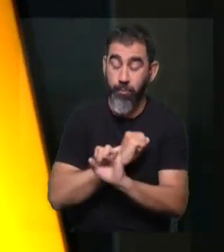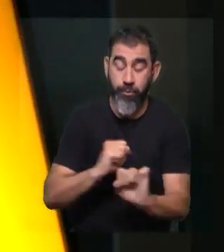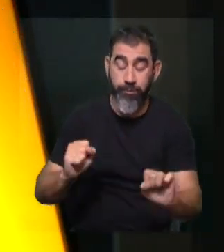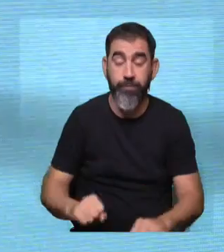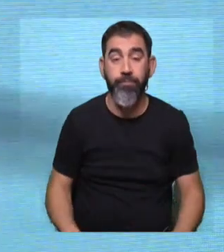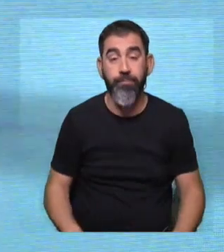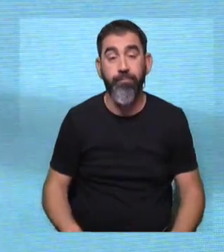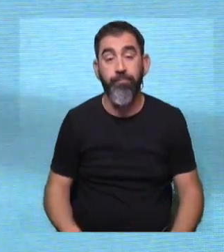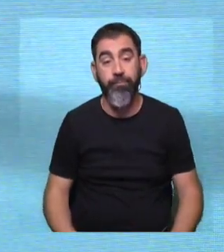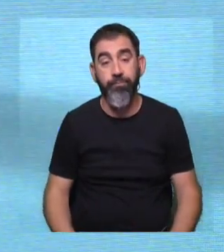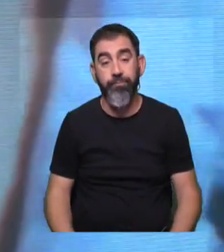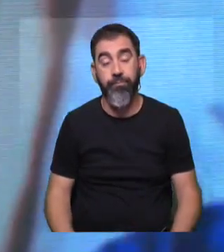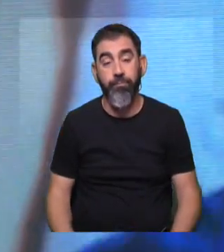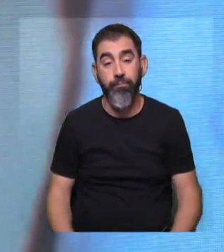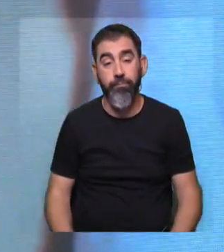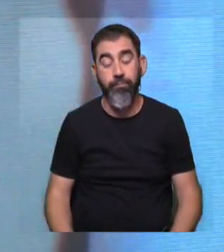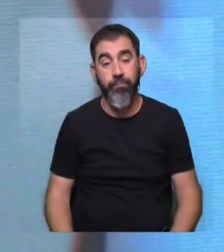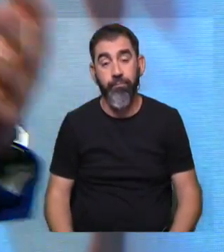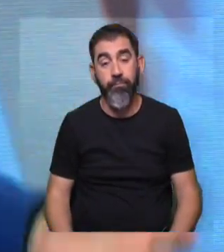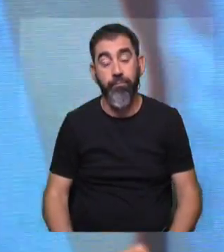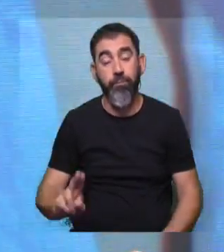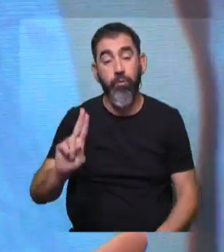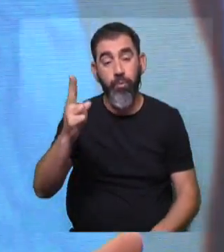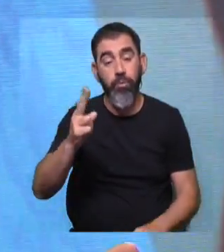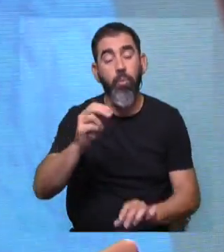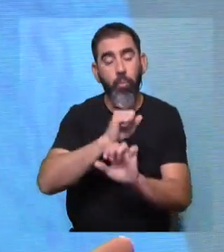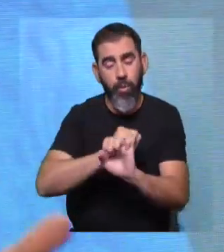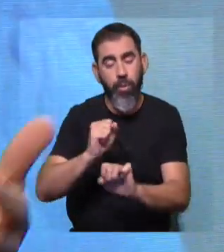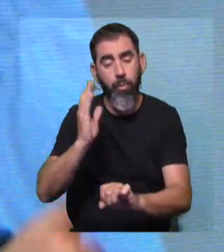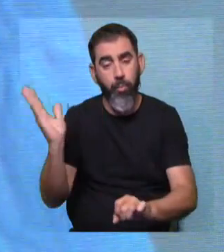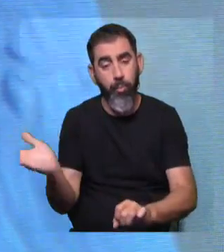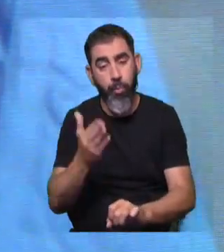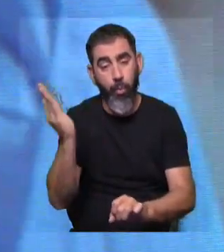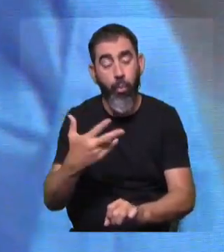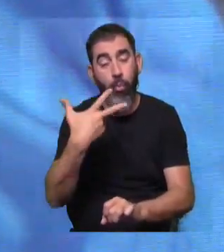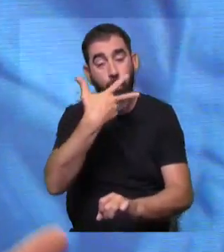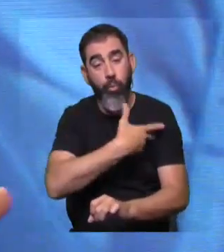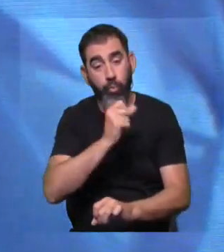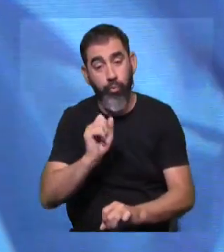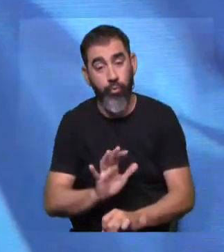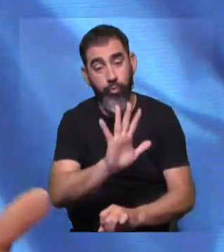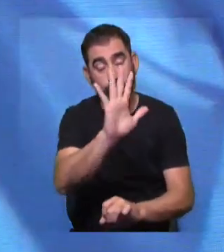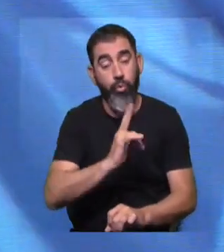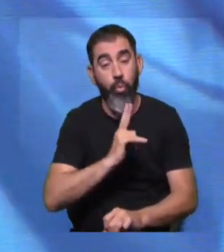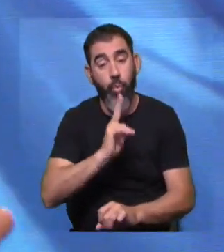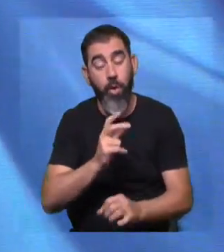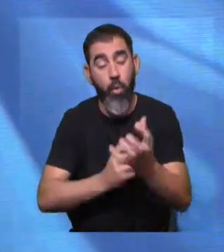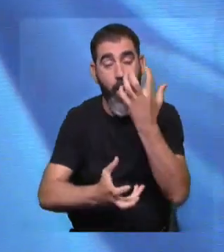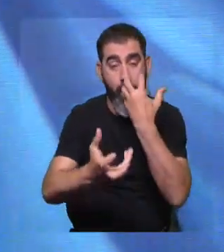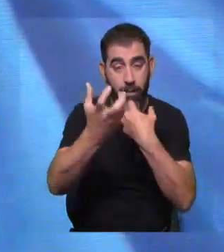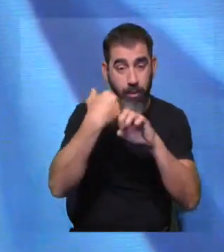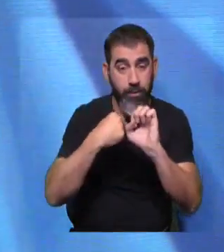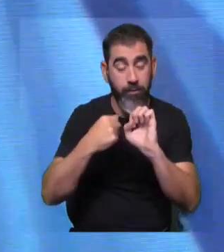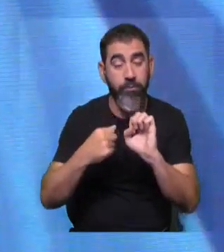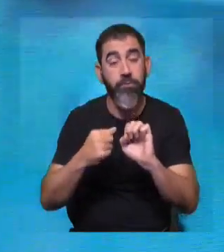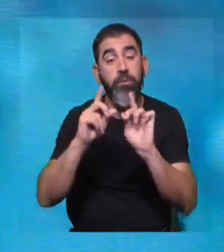ciudadanía. Vos lo dijiste, Uruguay tuvo su capacidad de fabricación, de producción de vacunas propias para uso humano, para uso animal.